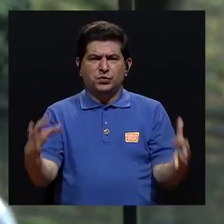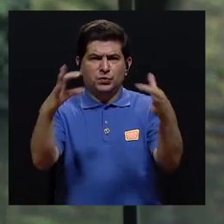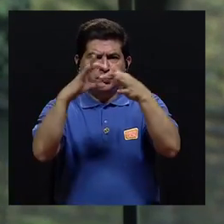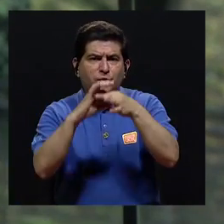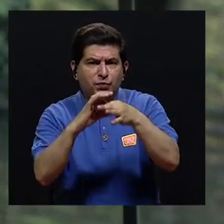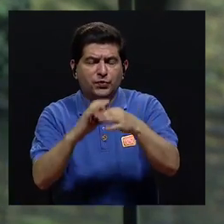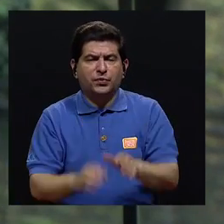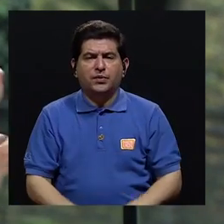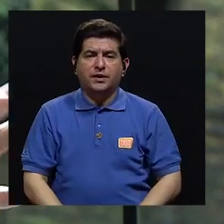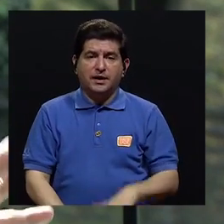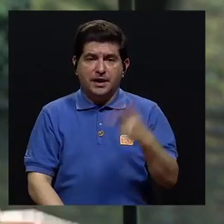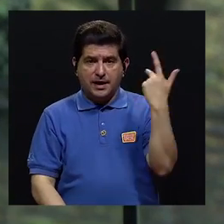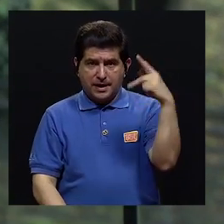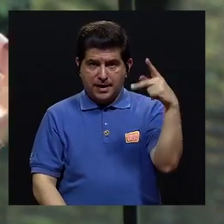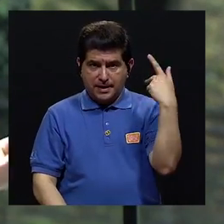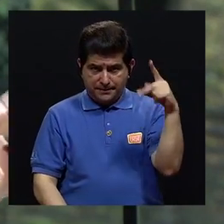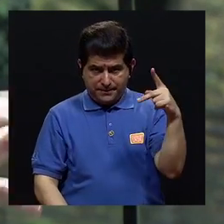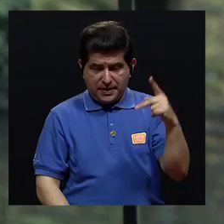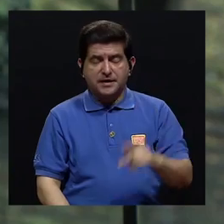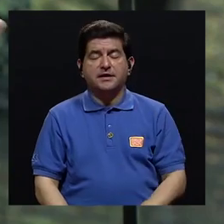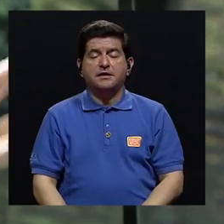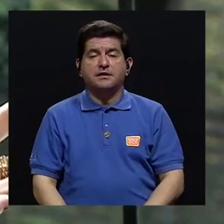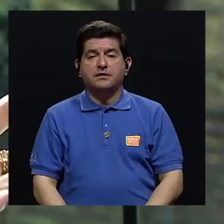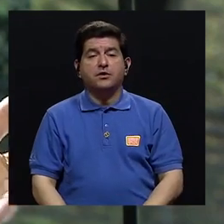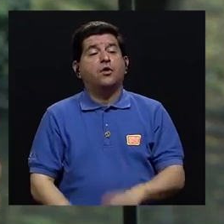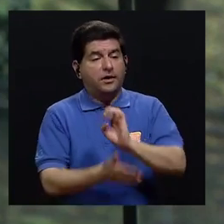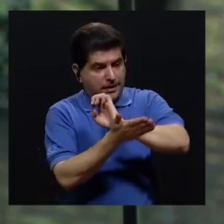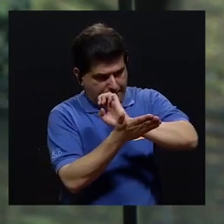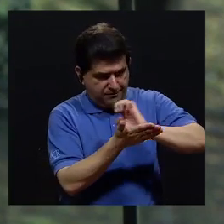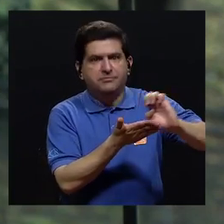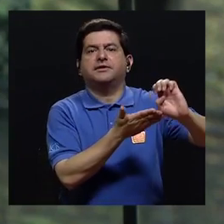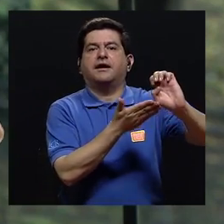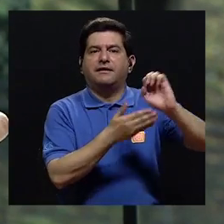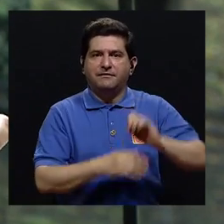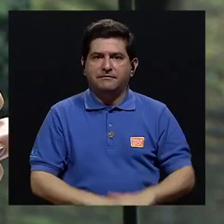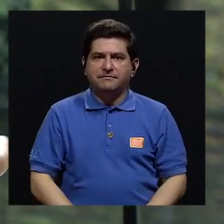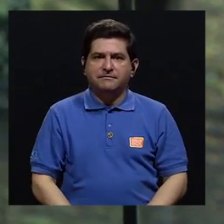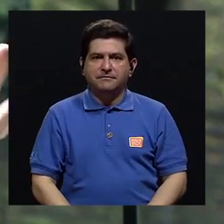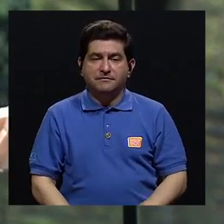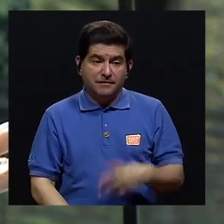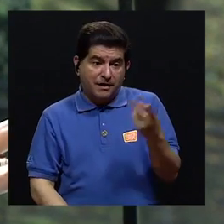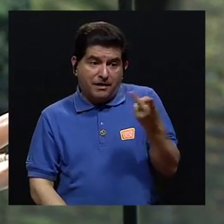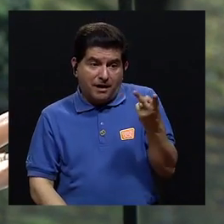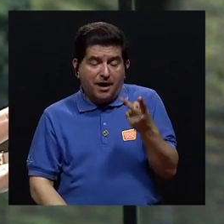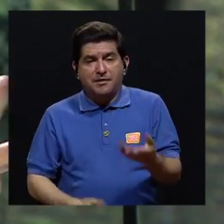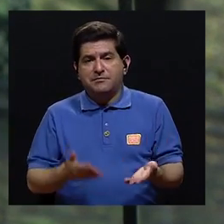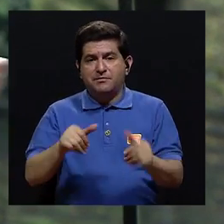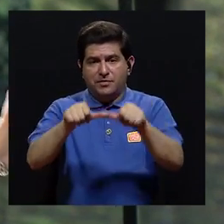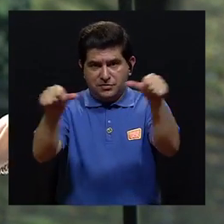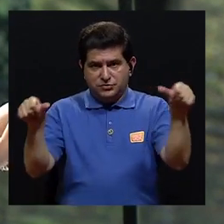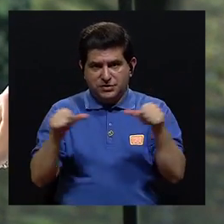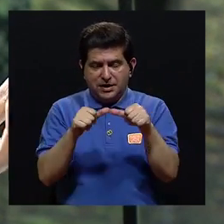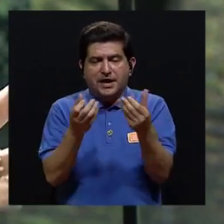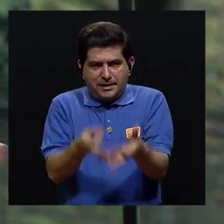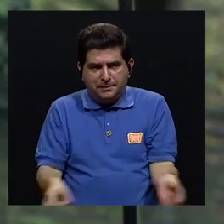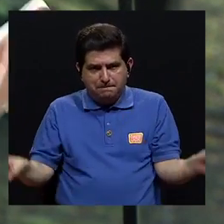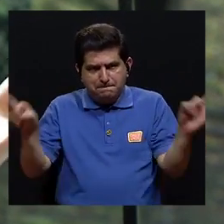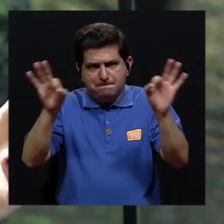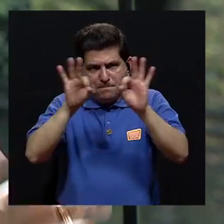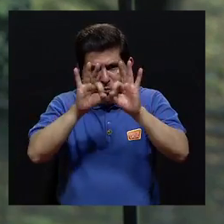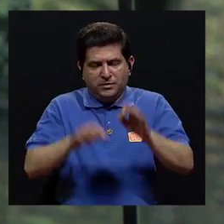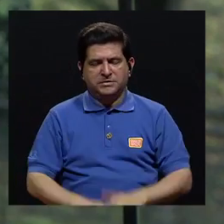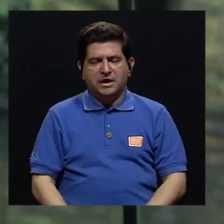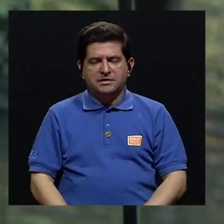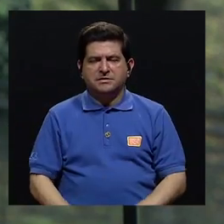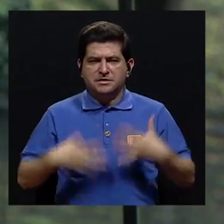muy vinculado a riesgos, a prevención. Claro. Que es como su fuerte, el músculo